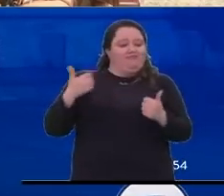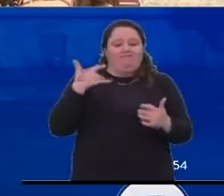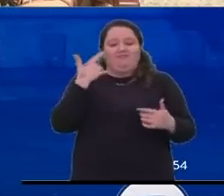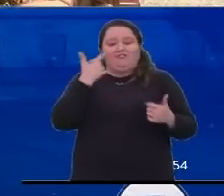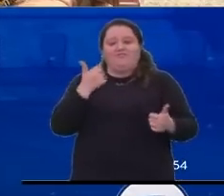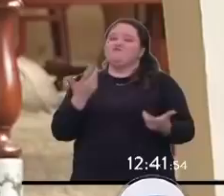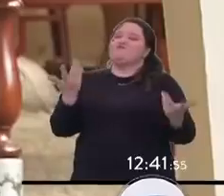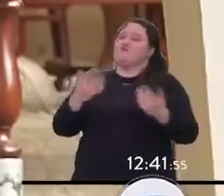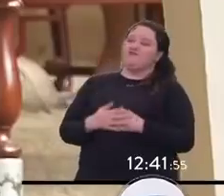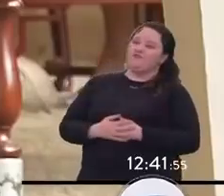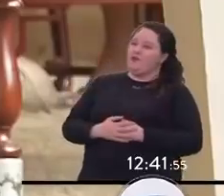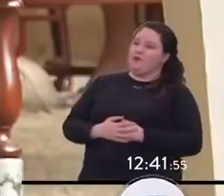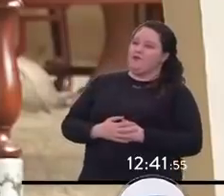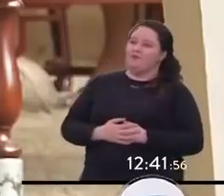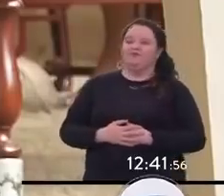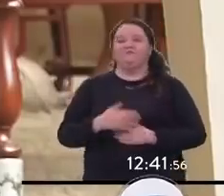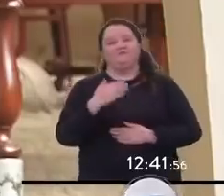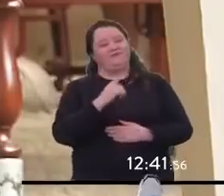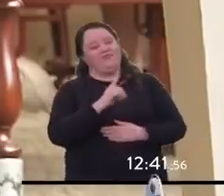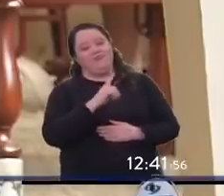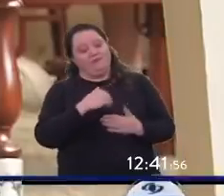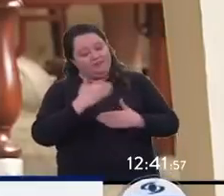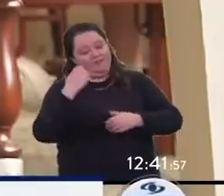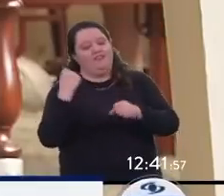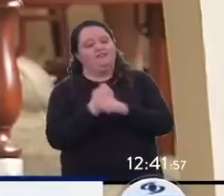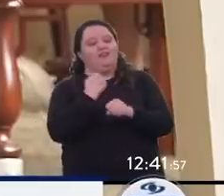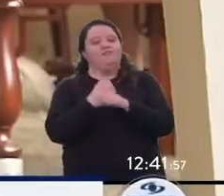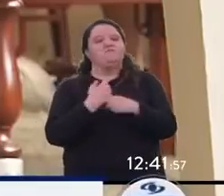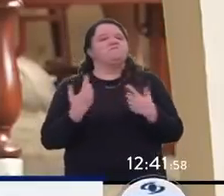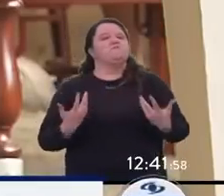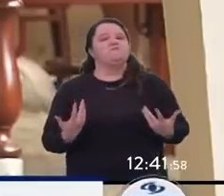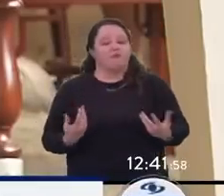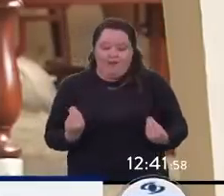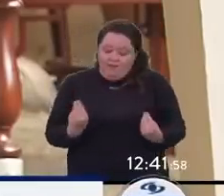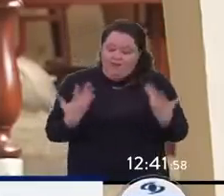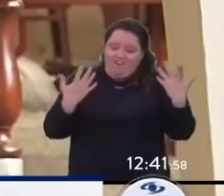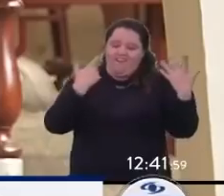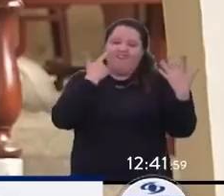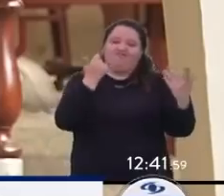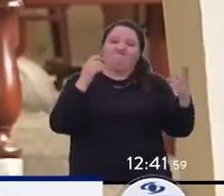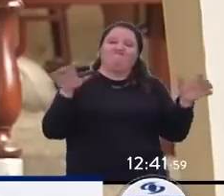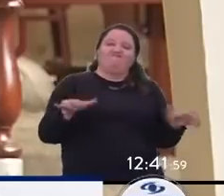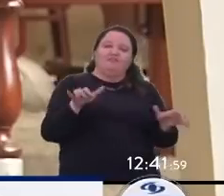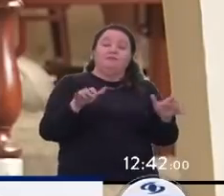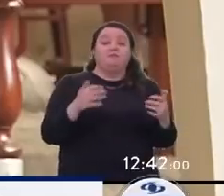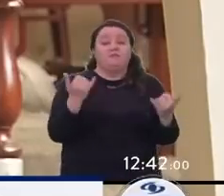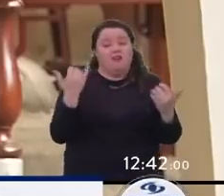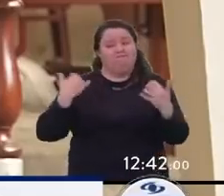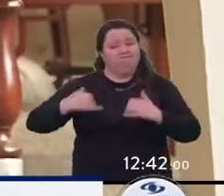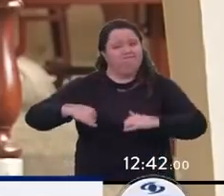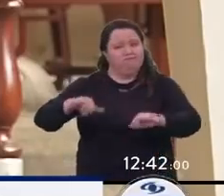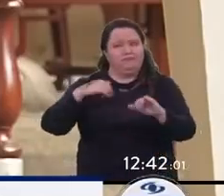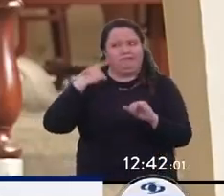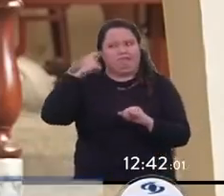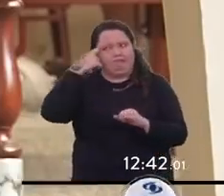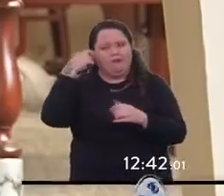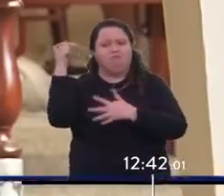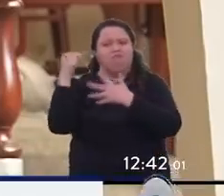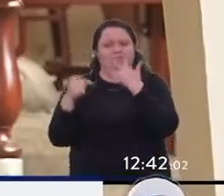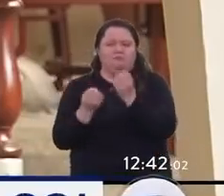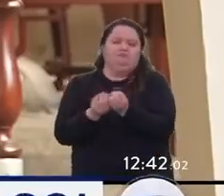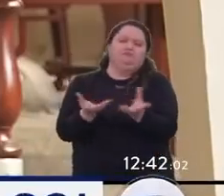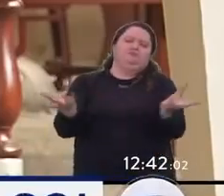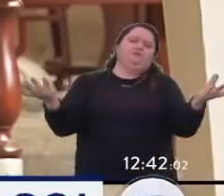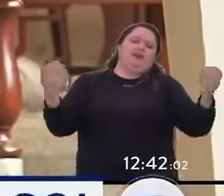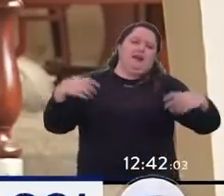sabroso? No, llegó el momento de trabajar para vivir sabroso. Aún tenemos muchos desafíos,